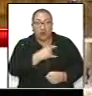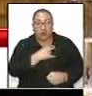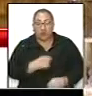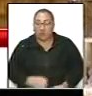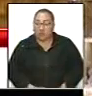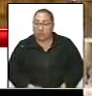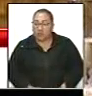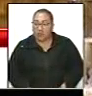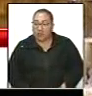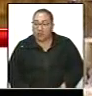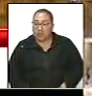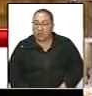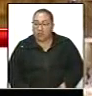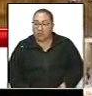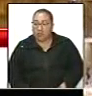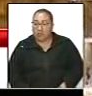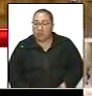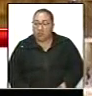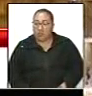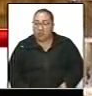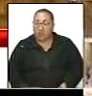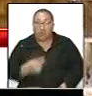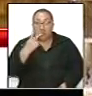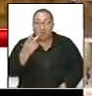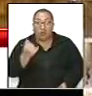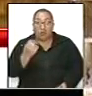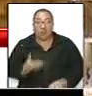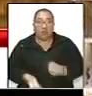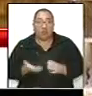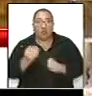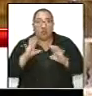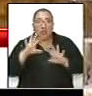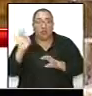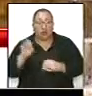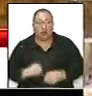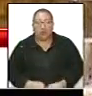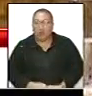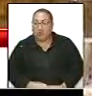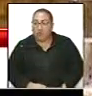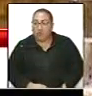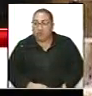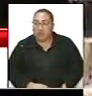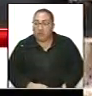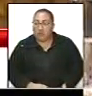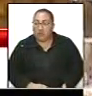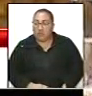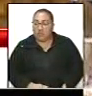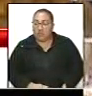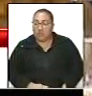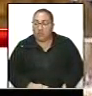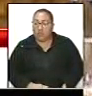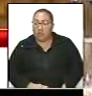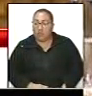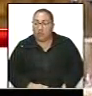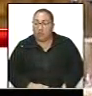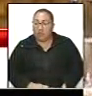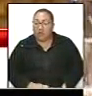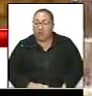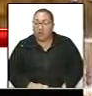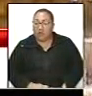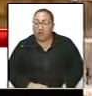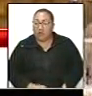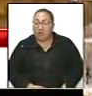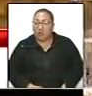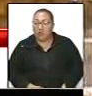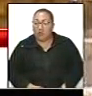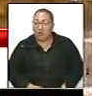categoría. Vemos ahora cómo ha aumentado casi a un 10%, ¿no? Entonces, este es un indicador de que el sistema se mueve hacia arriba